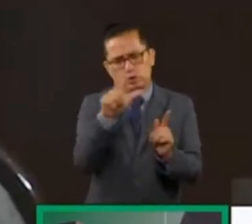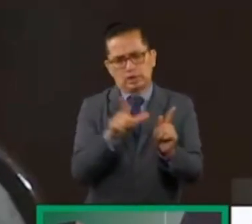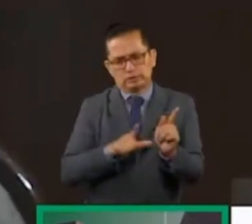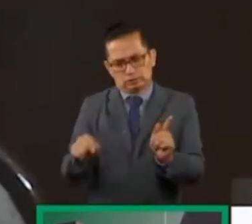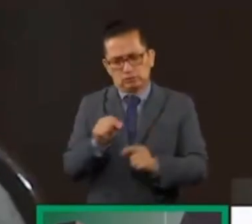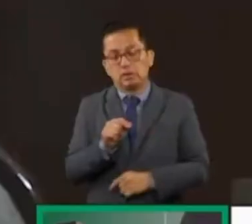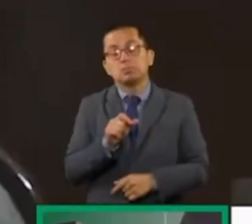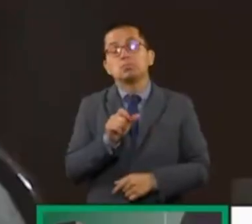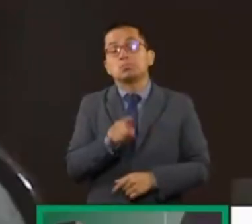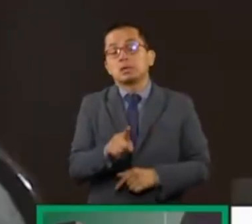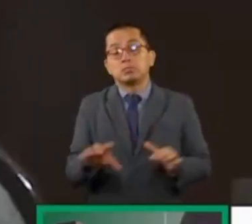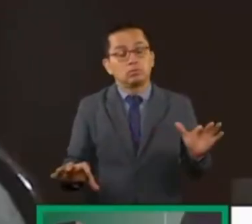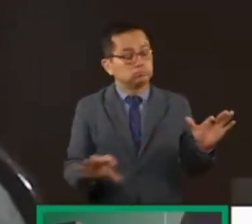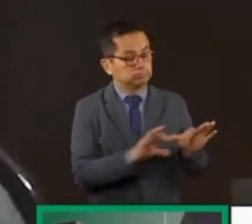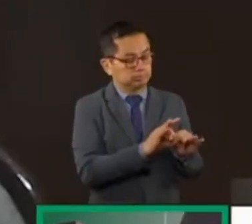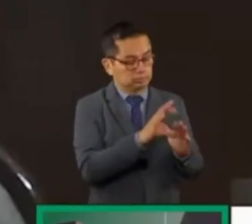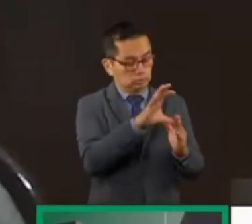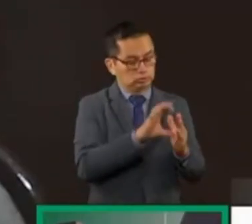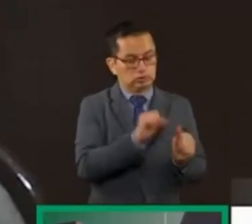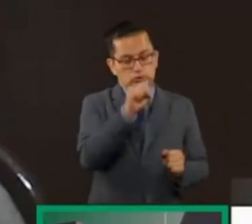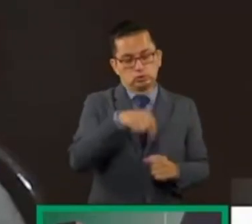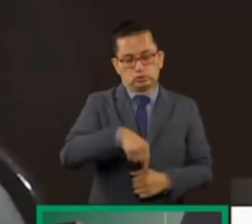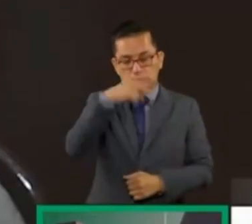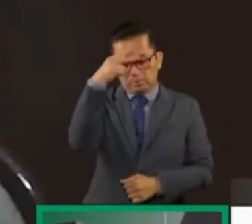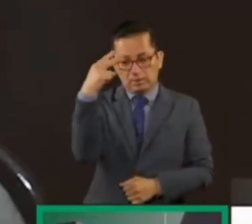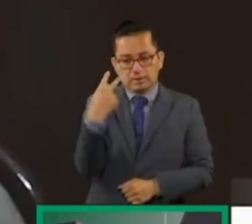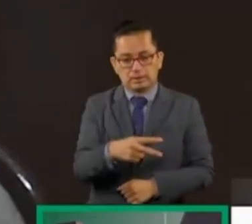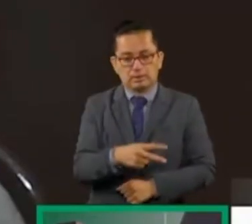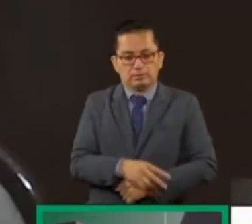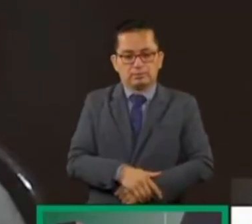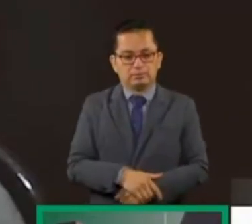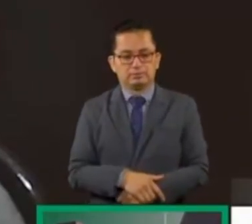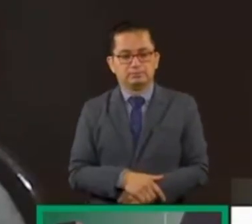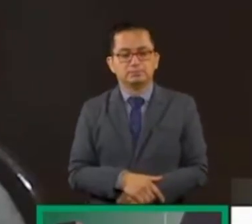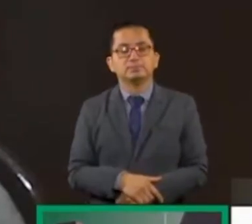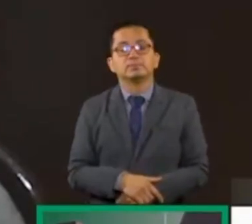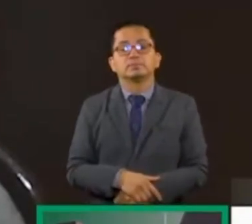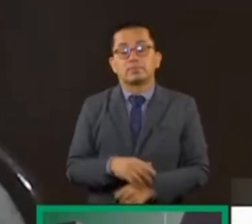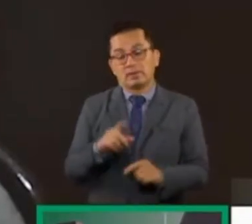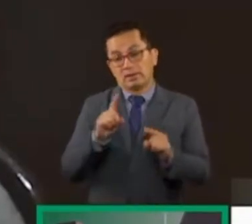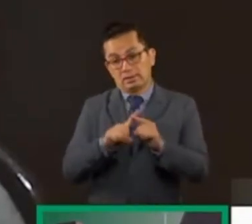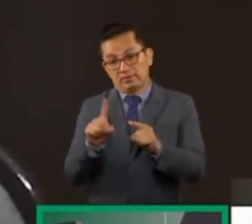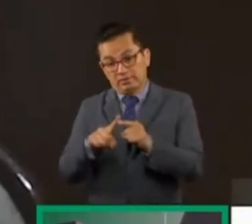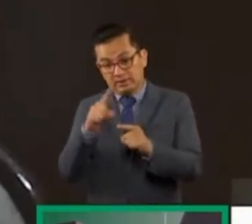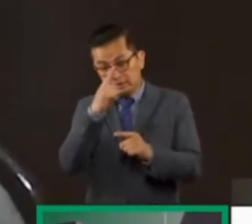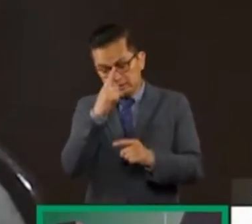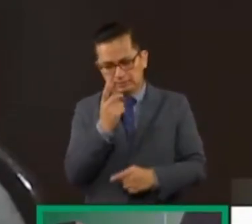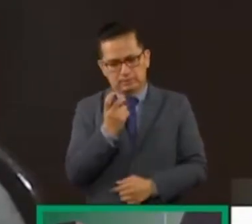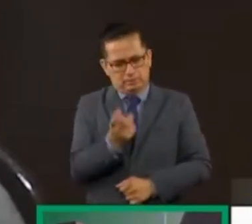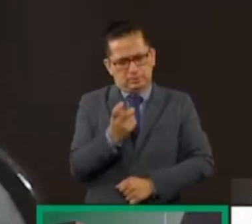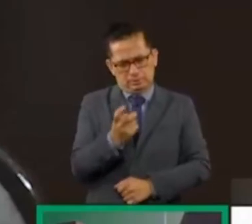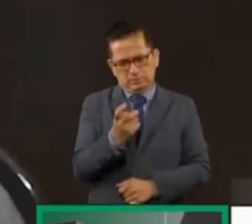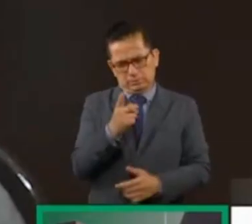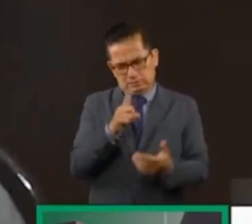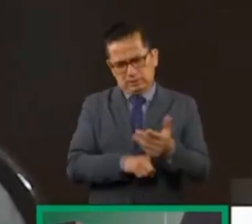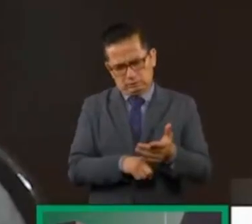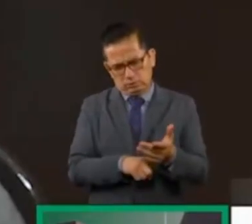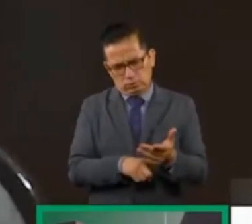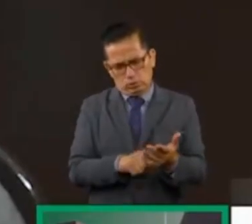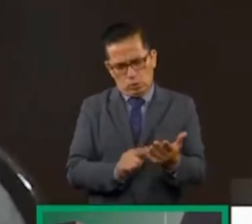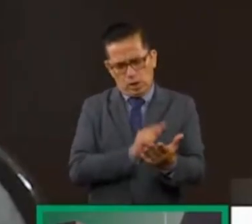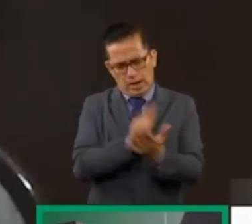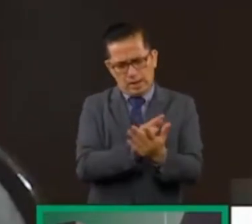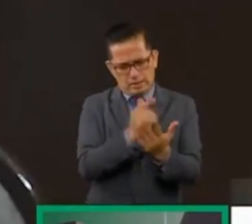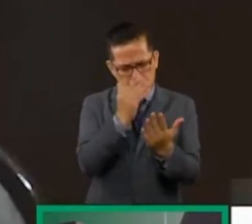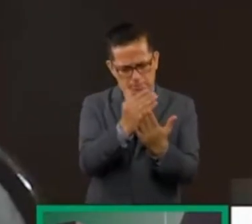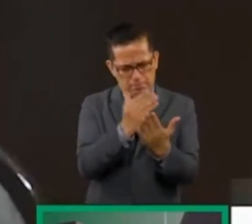en la Constitución Política de los Estados Unidos Mexicanos. Las disposiciones contenidas en la presente